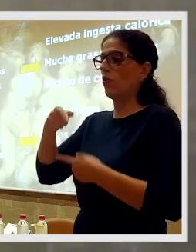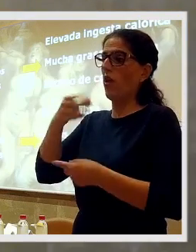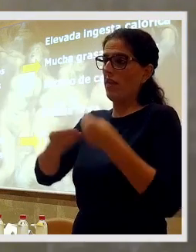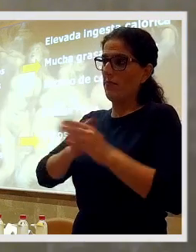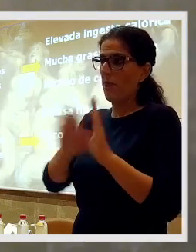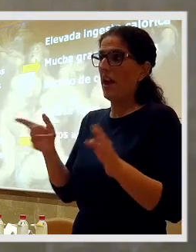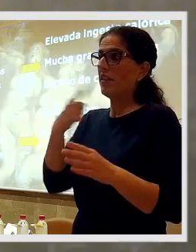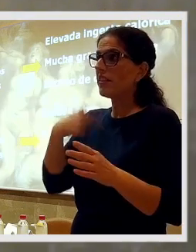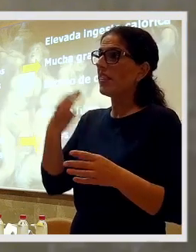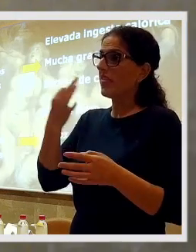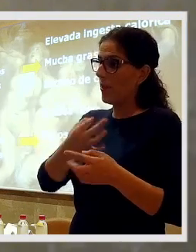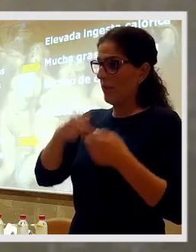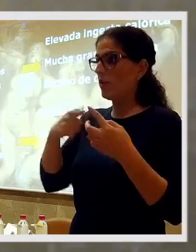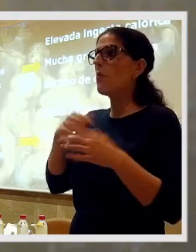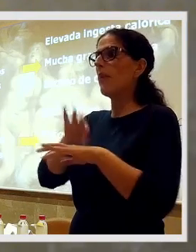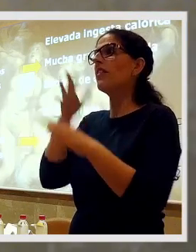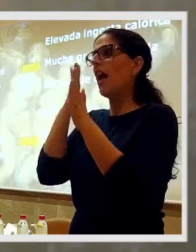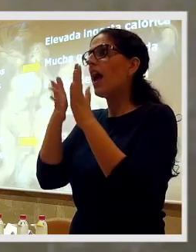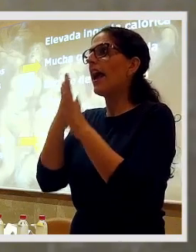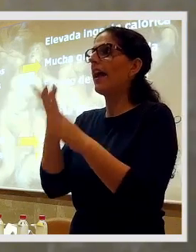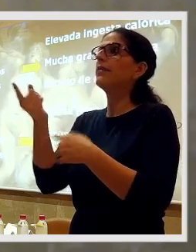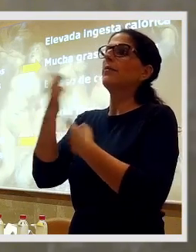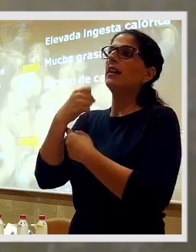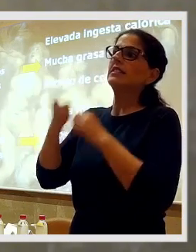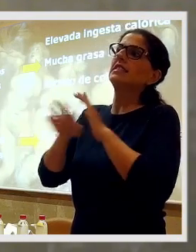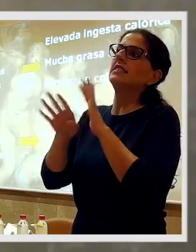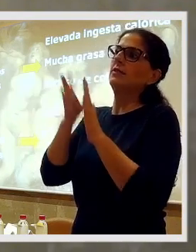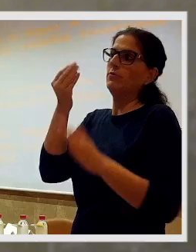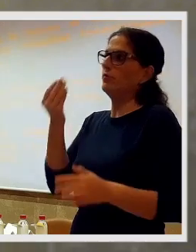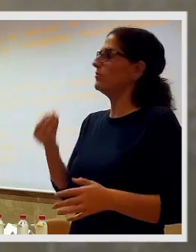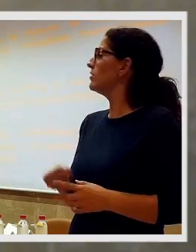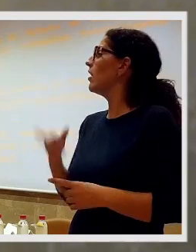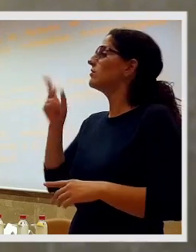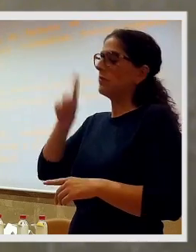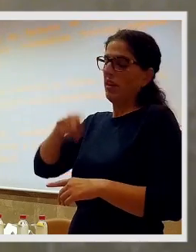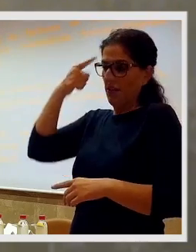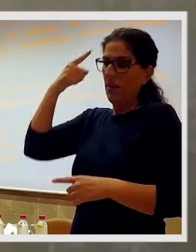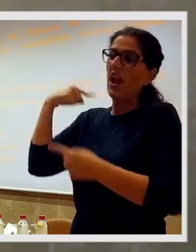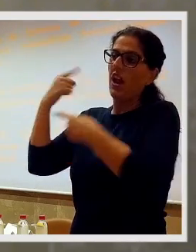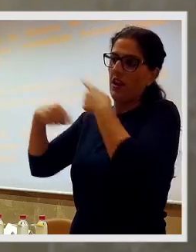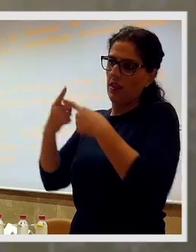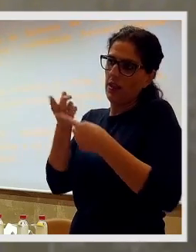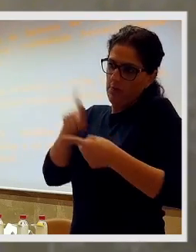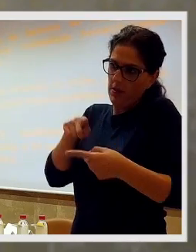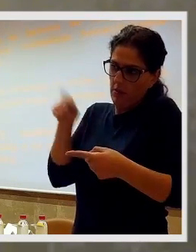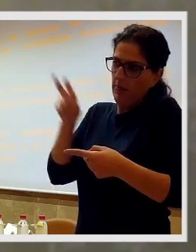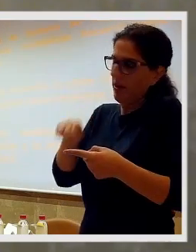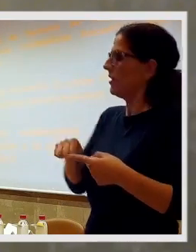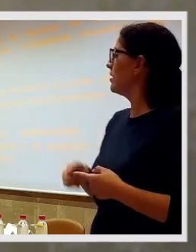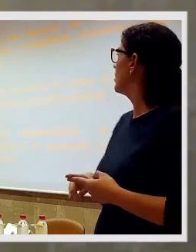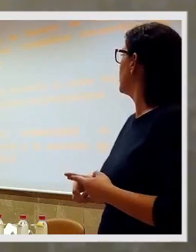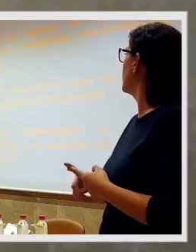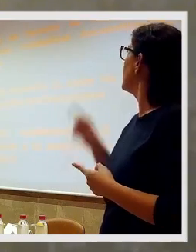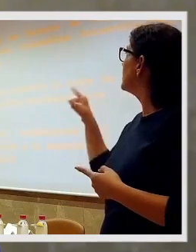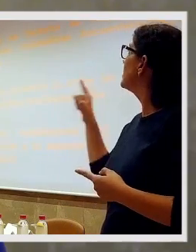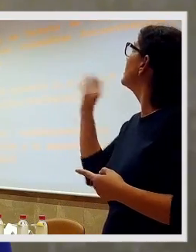lo que predicamos los médicos, y con un componente importantísimo de herencia. El síndrome metabólico es